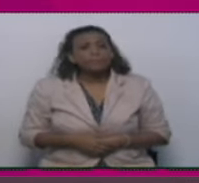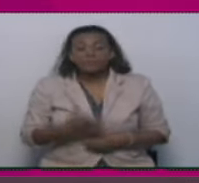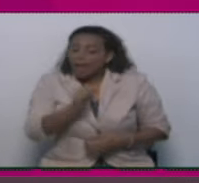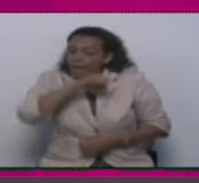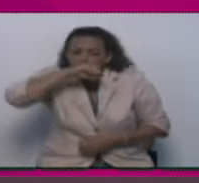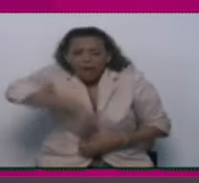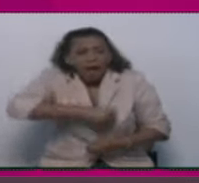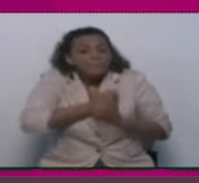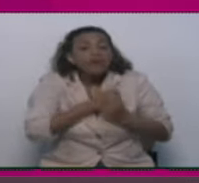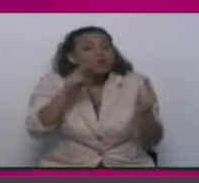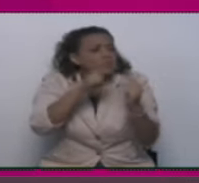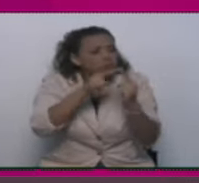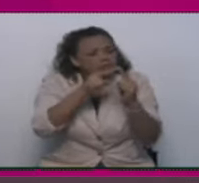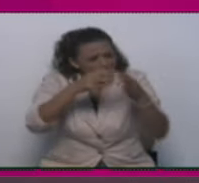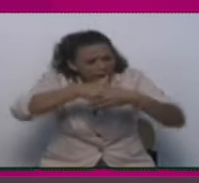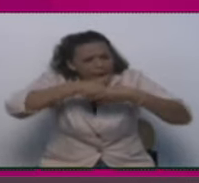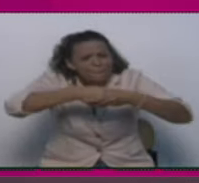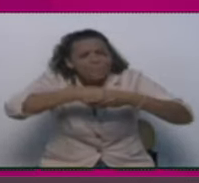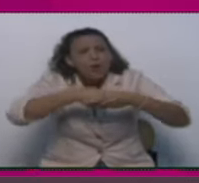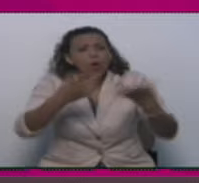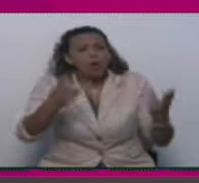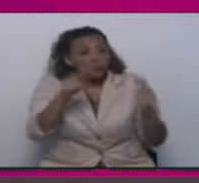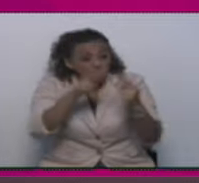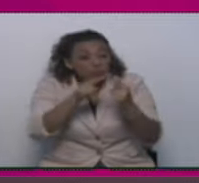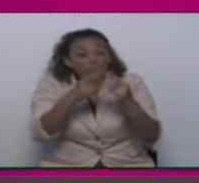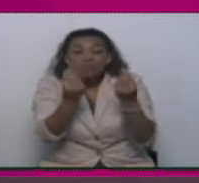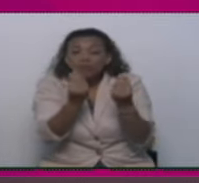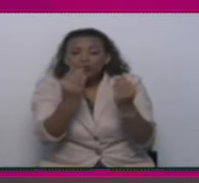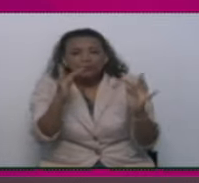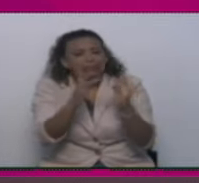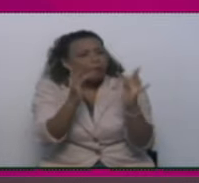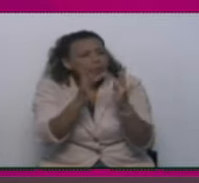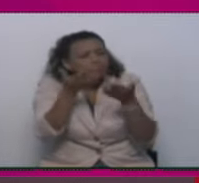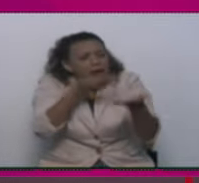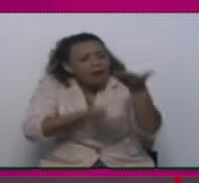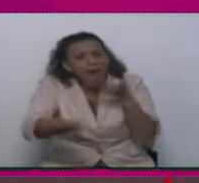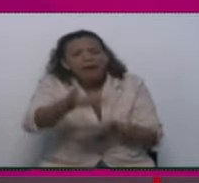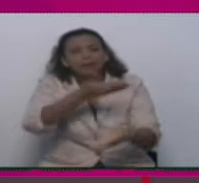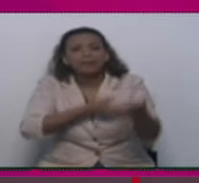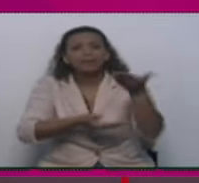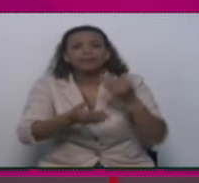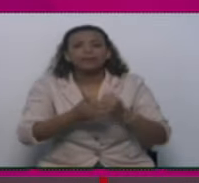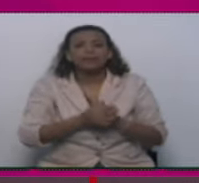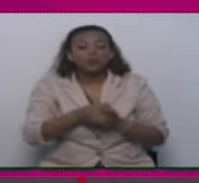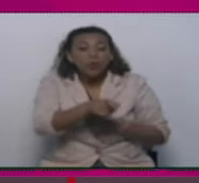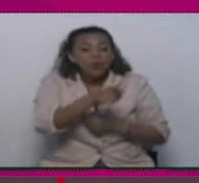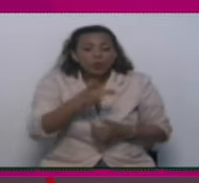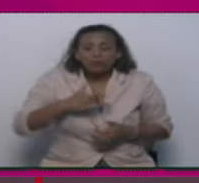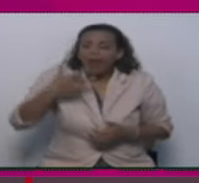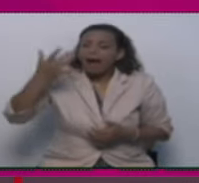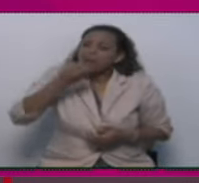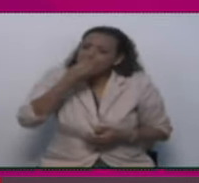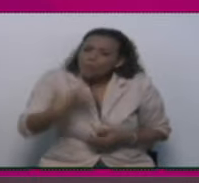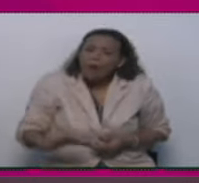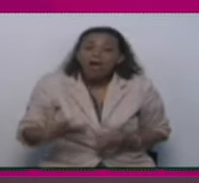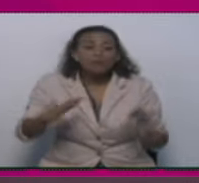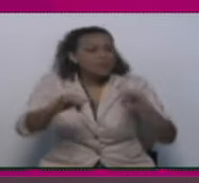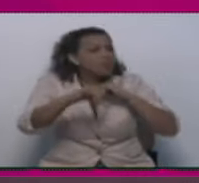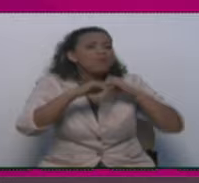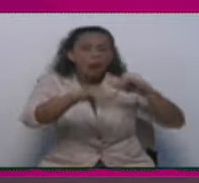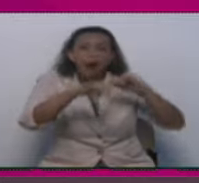Amamos y los conocemos muy bien. Conocemos muy, muy bien el alma buena. Nos parecemos mucho.